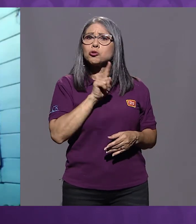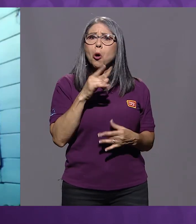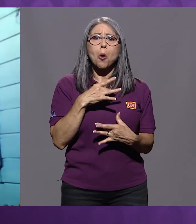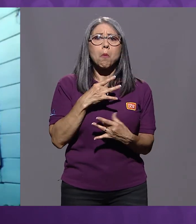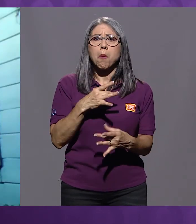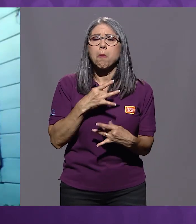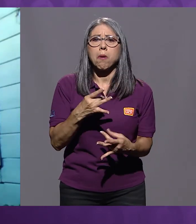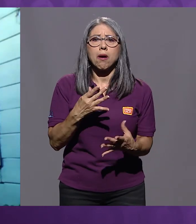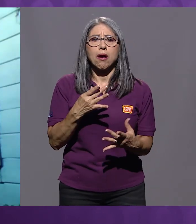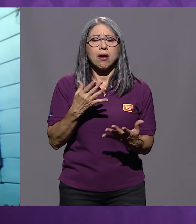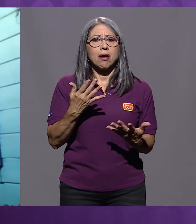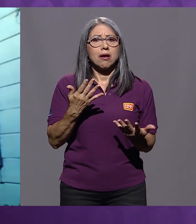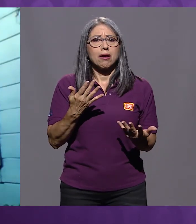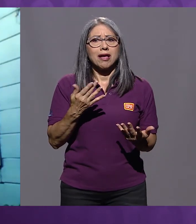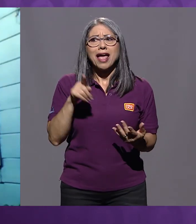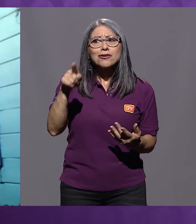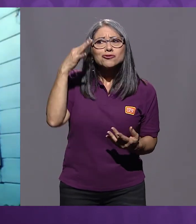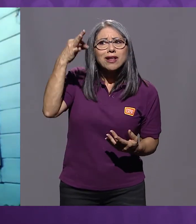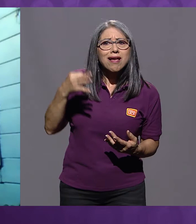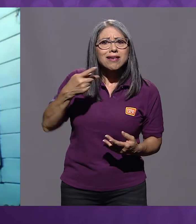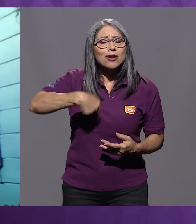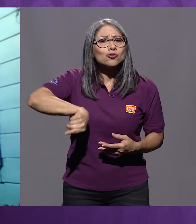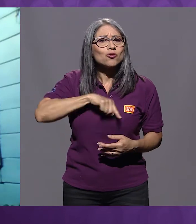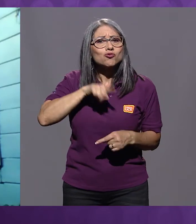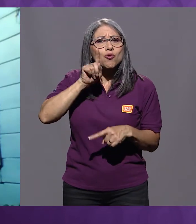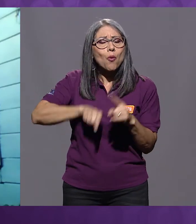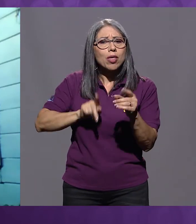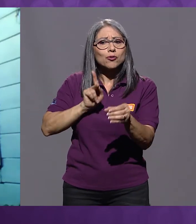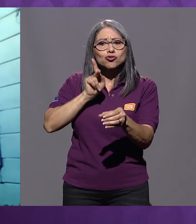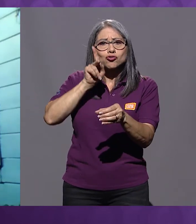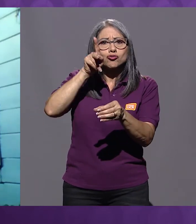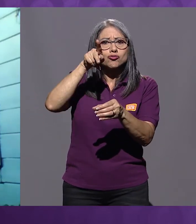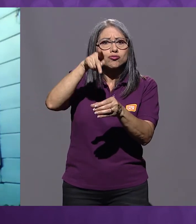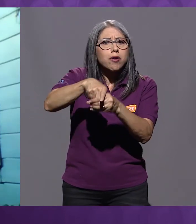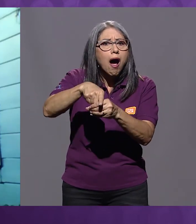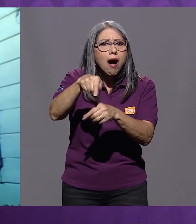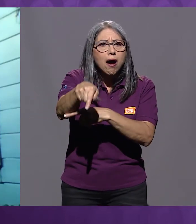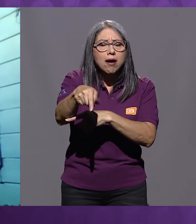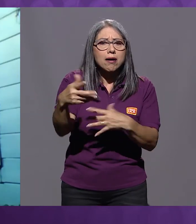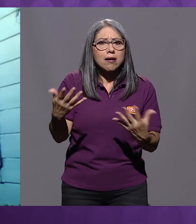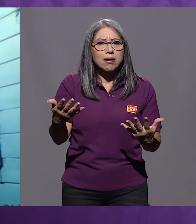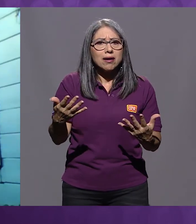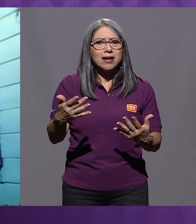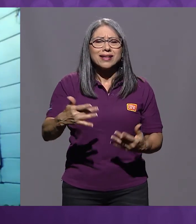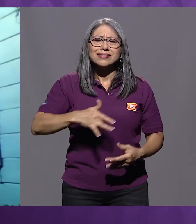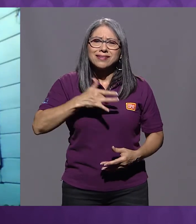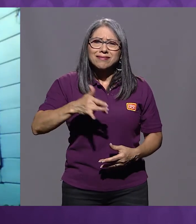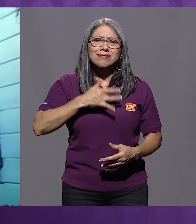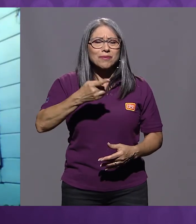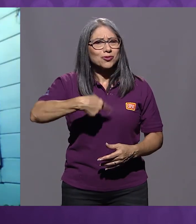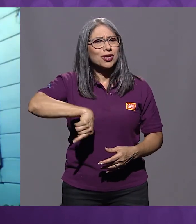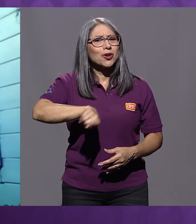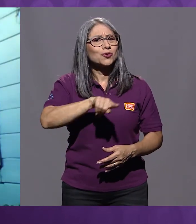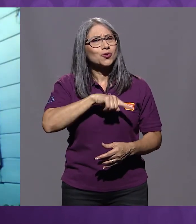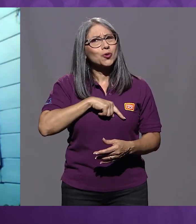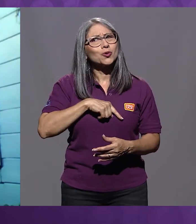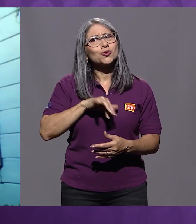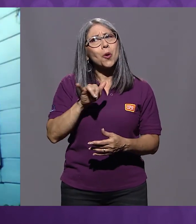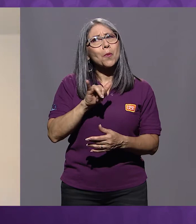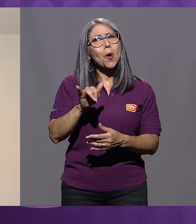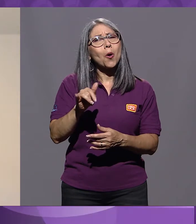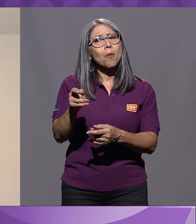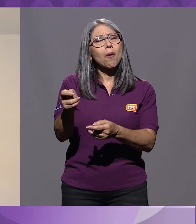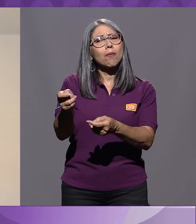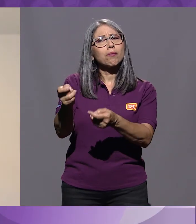donde podamos llegar y ser parte de. Entonces, por ahí sí sentimos que nos hemos quedado un poco como